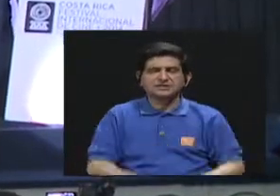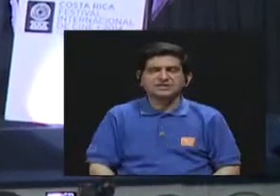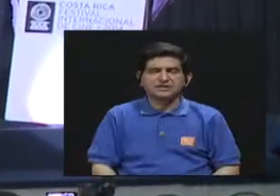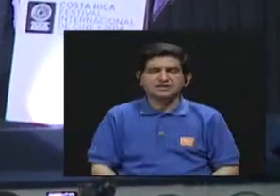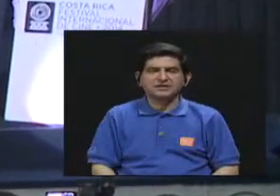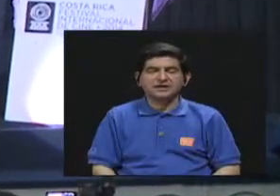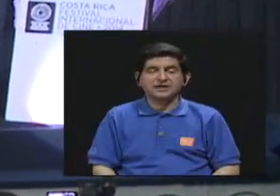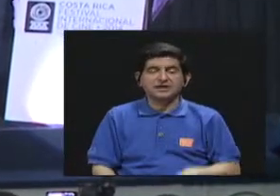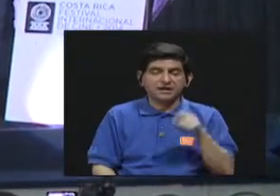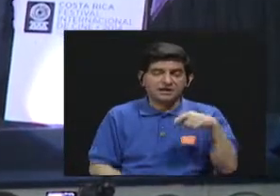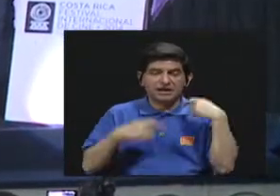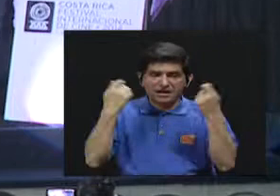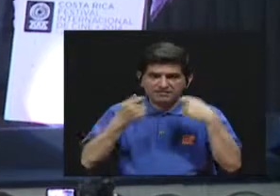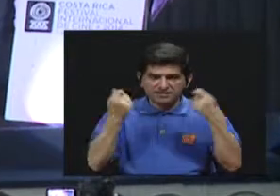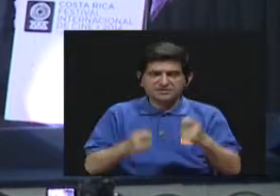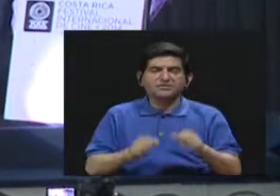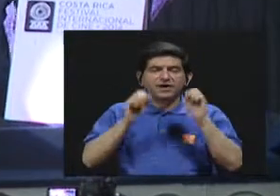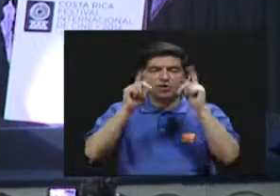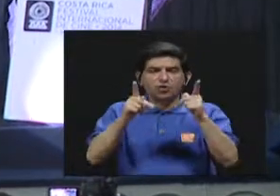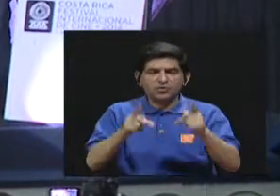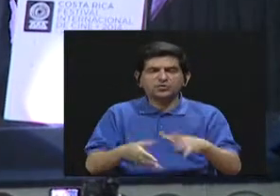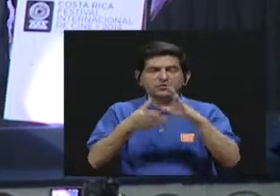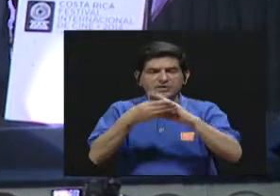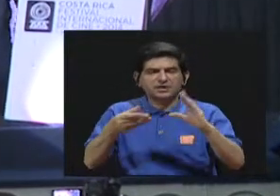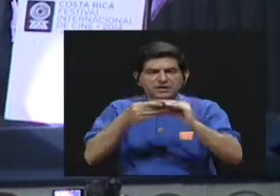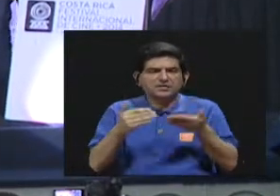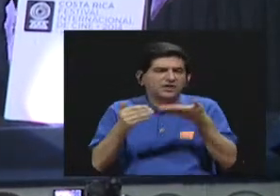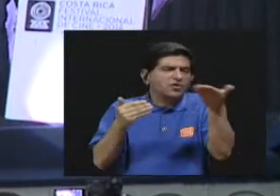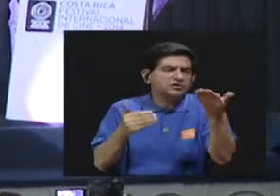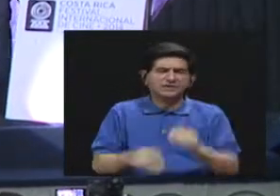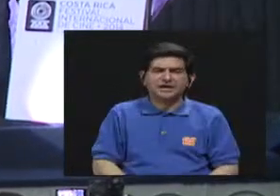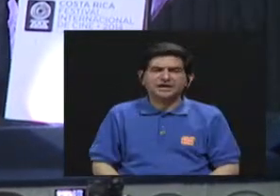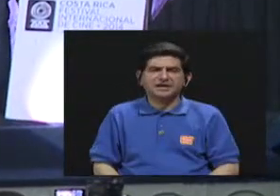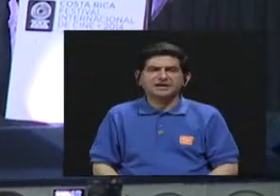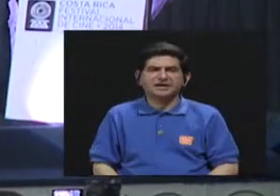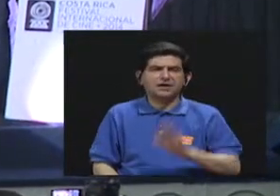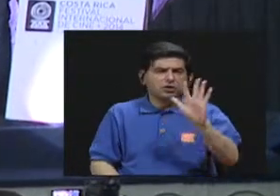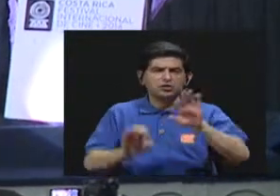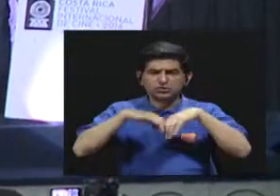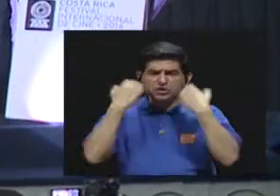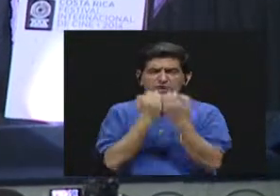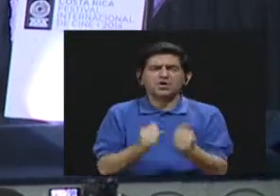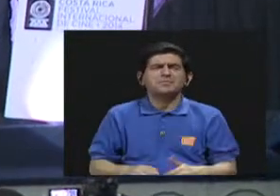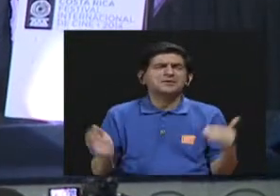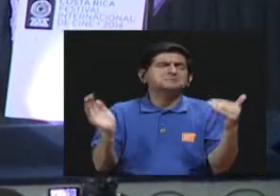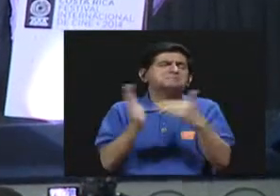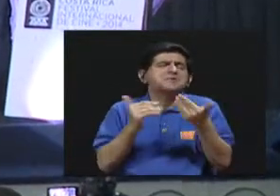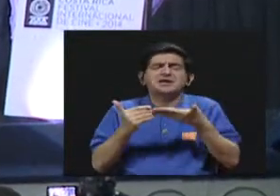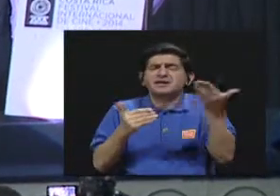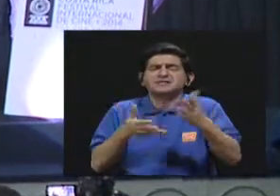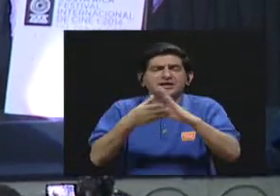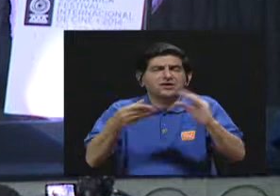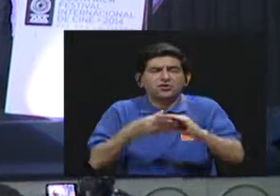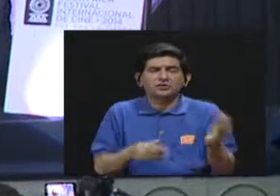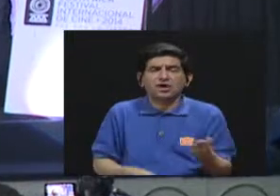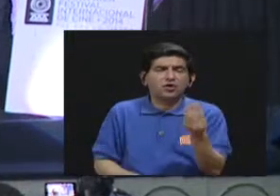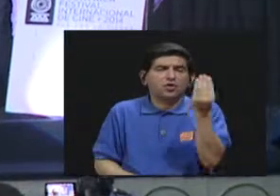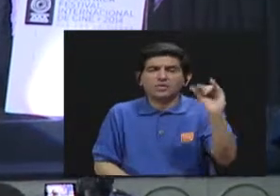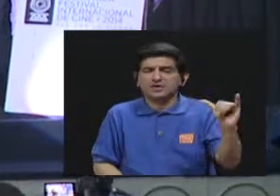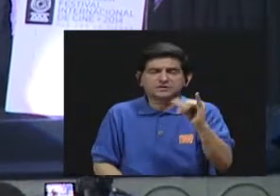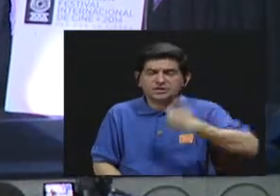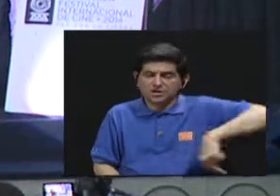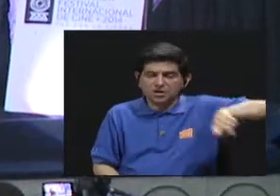Festival por propiciar este espacio que nos permite contar cosas, que creo que los cinco crews tenían mil cosas que contar y un montón de jóvenes, igual que